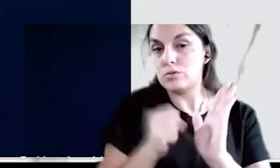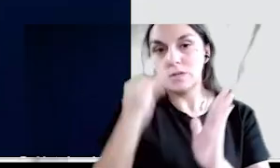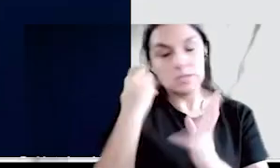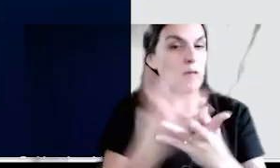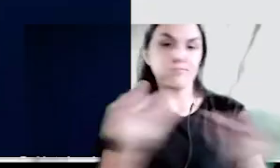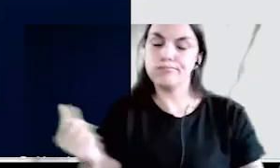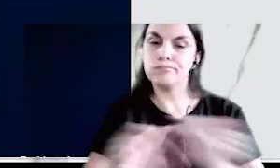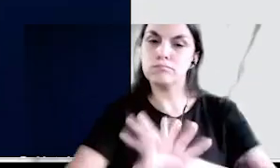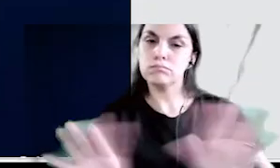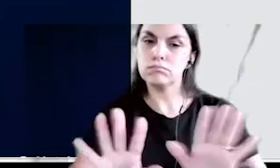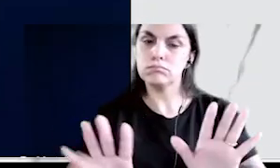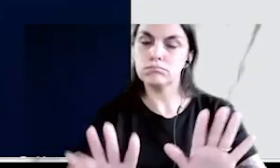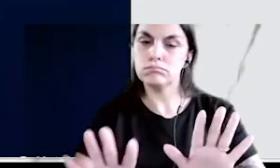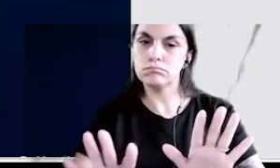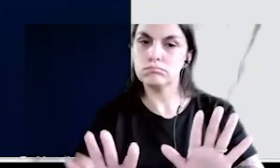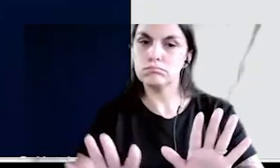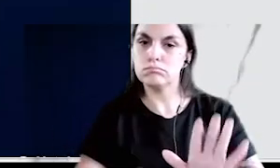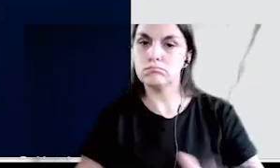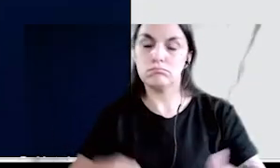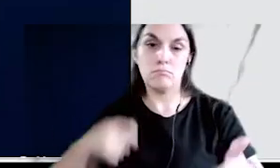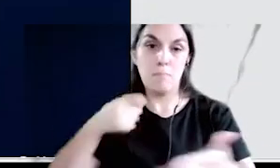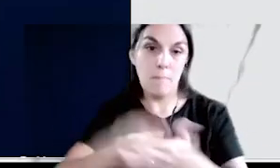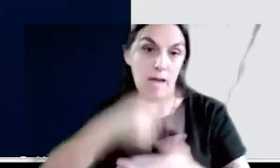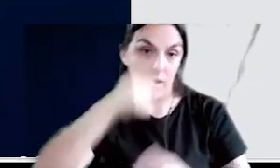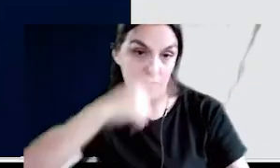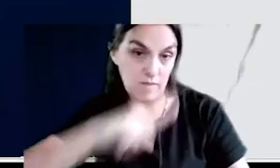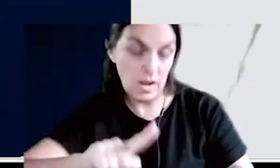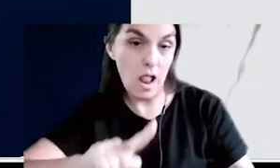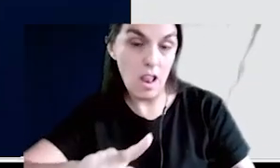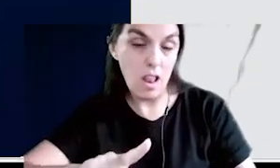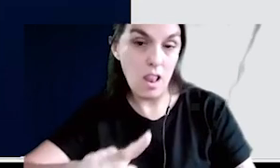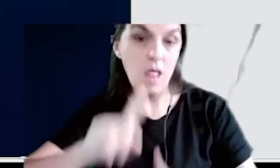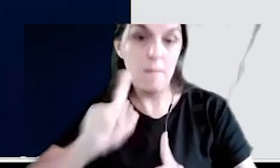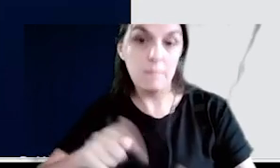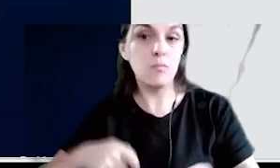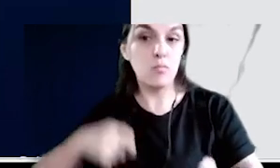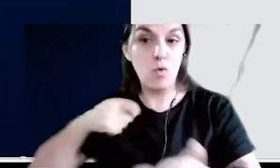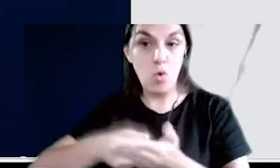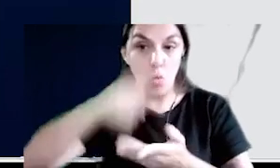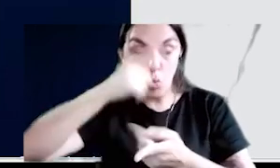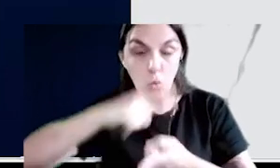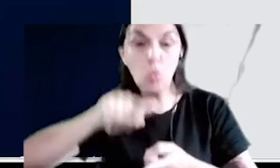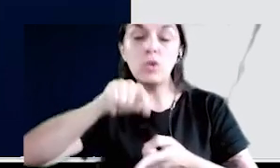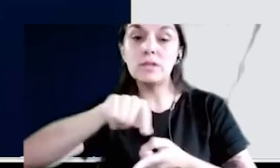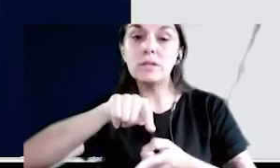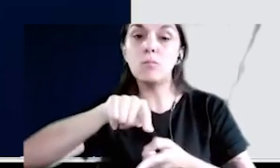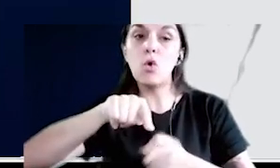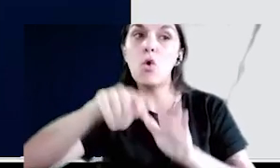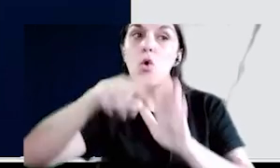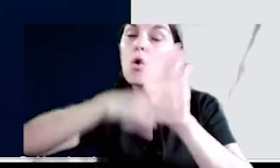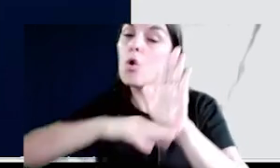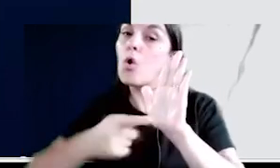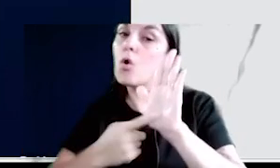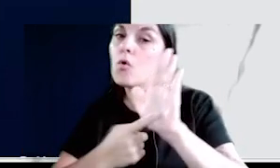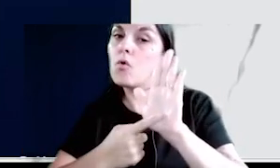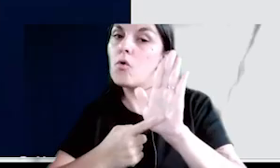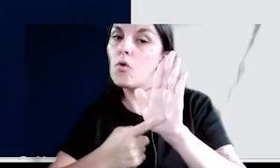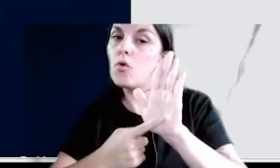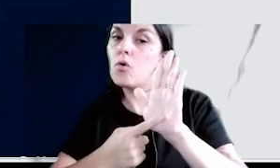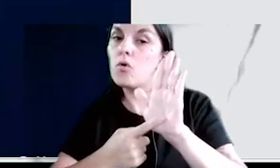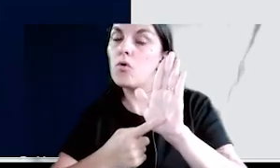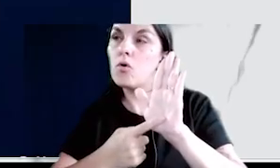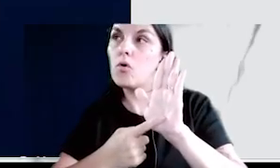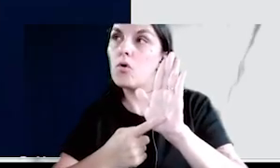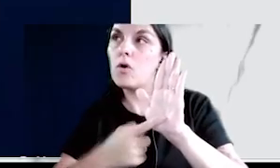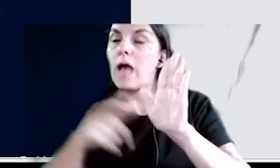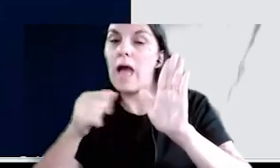retención. Les hace la liquidación final y en esa liquidación, una vez que ya no tiene, la realidad es que el